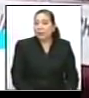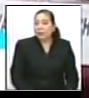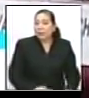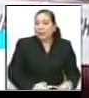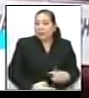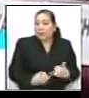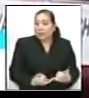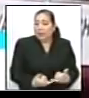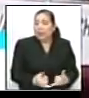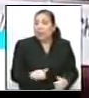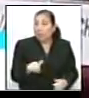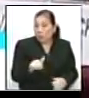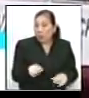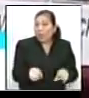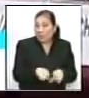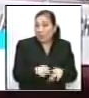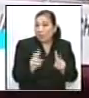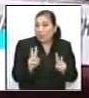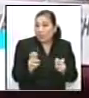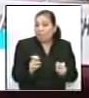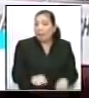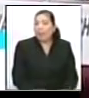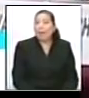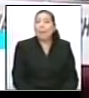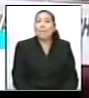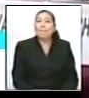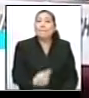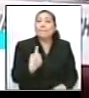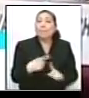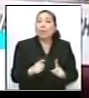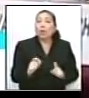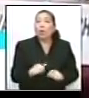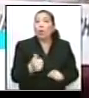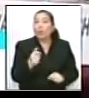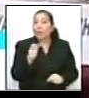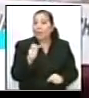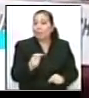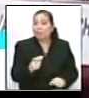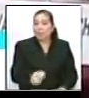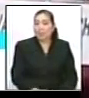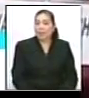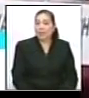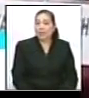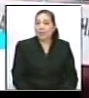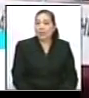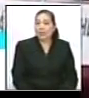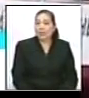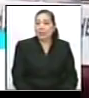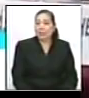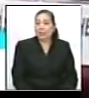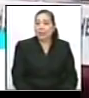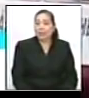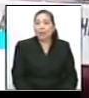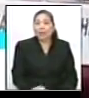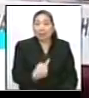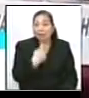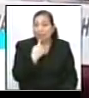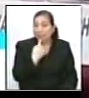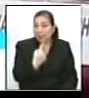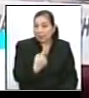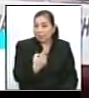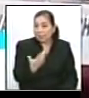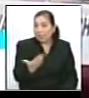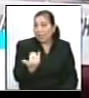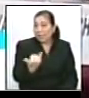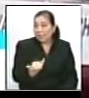venido es el mismo tema de fondo, pero la acusación la realiza otra persona. Quien toma conocimiento de la